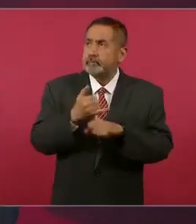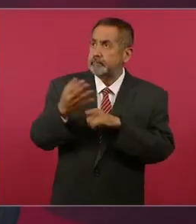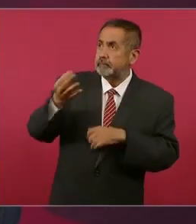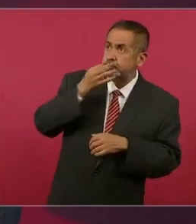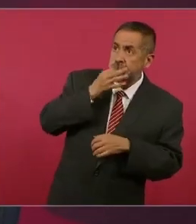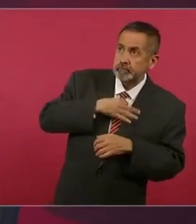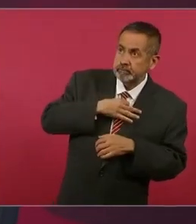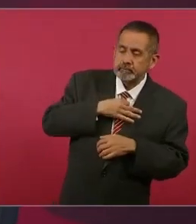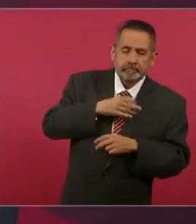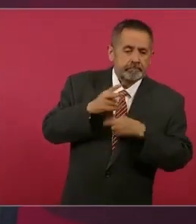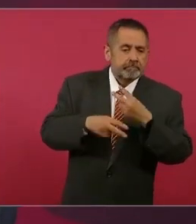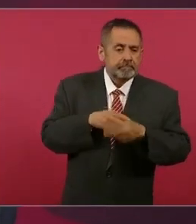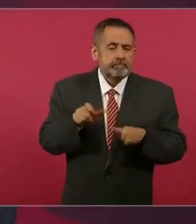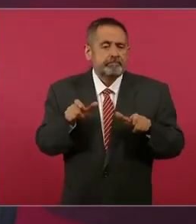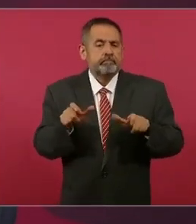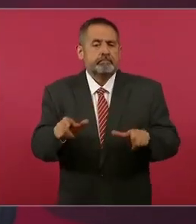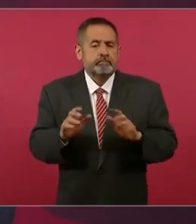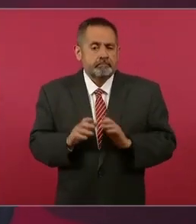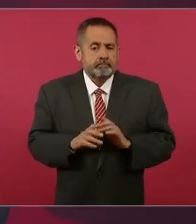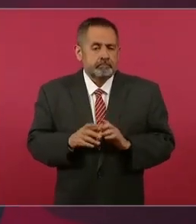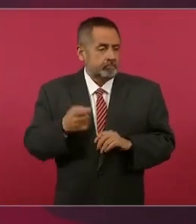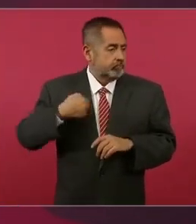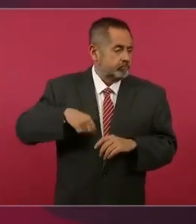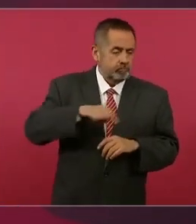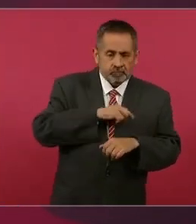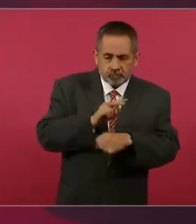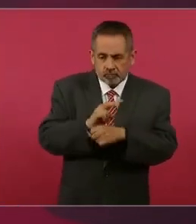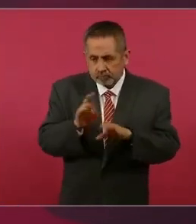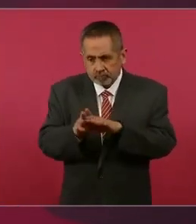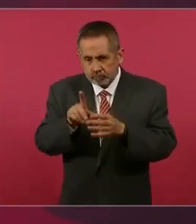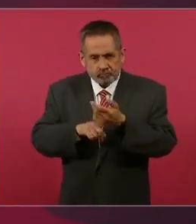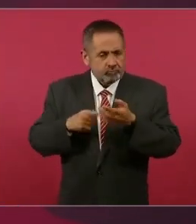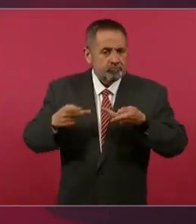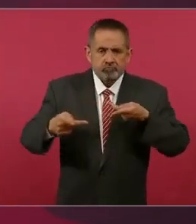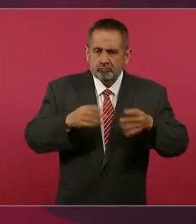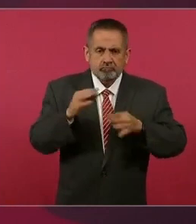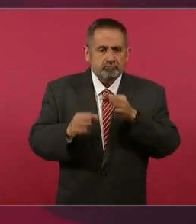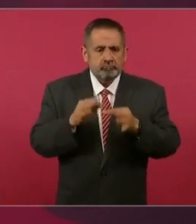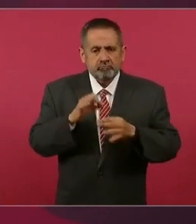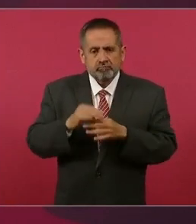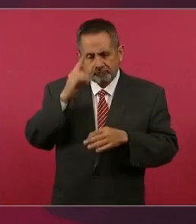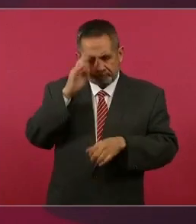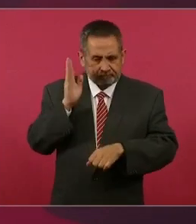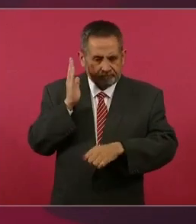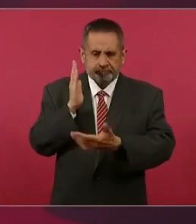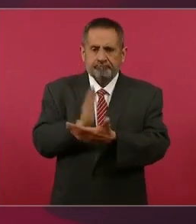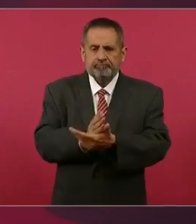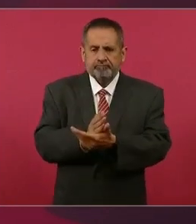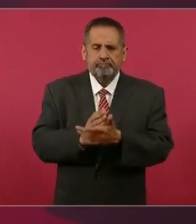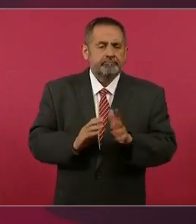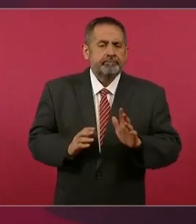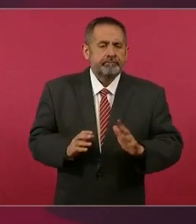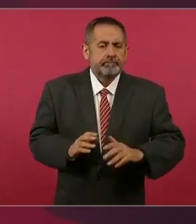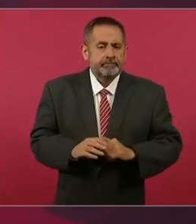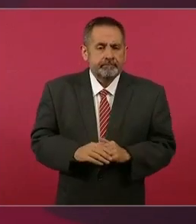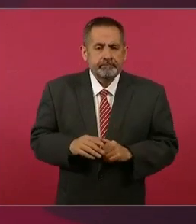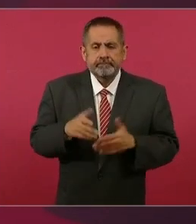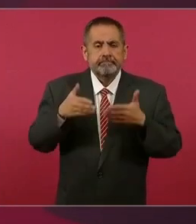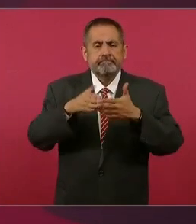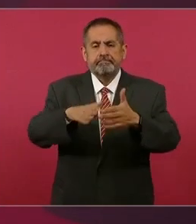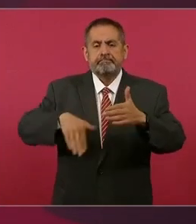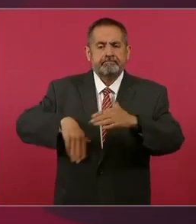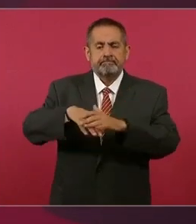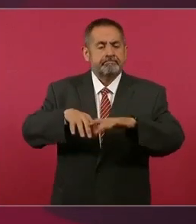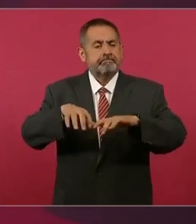información, ¿sí? Y nosotros estar preparados para detener en los